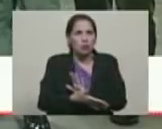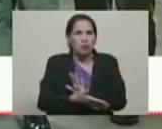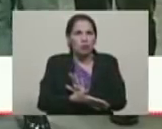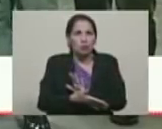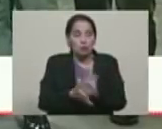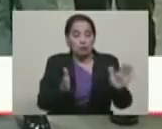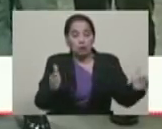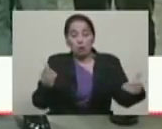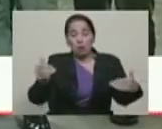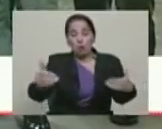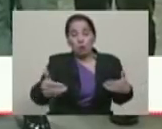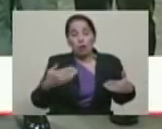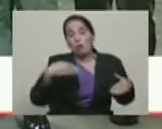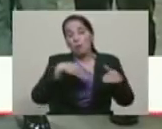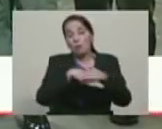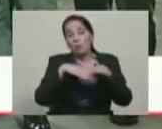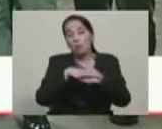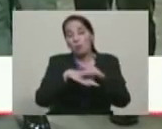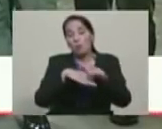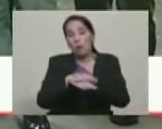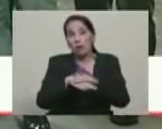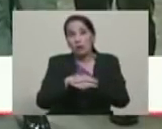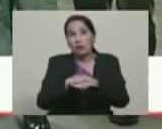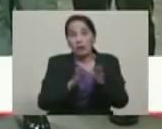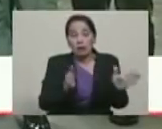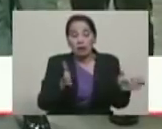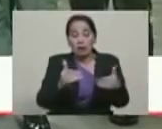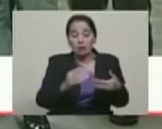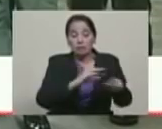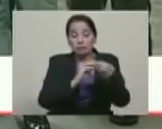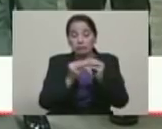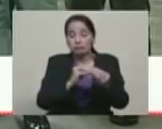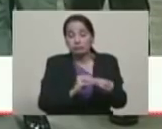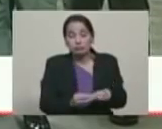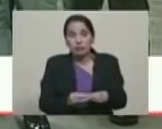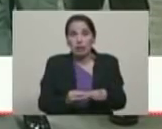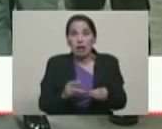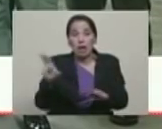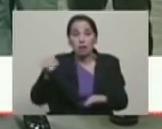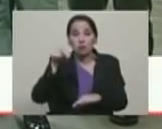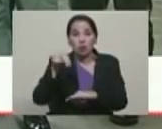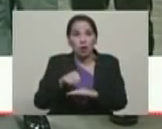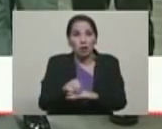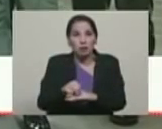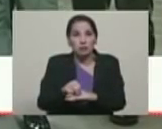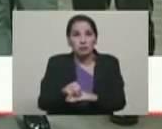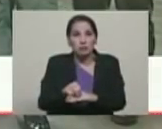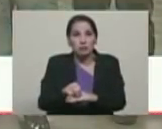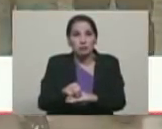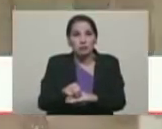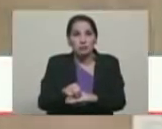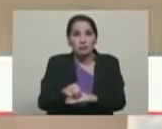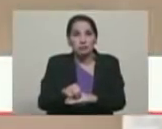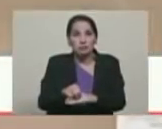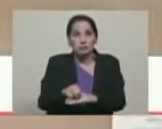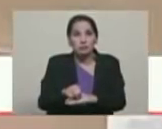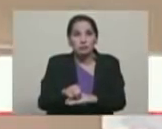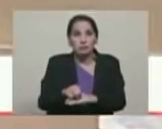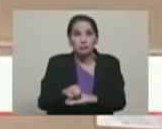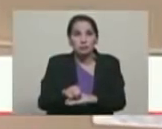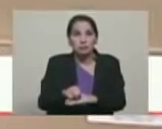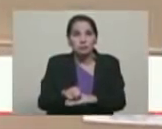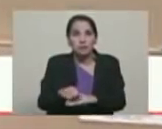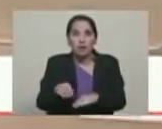almacenes paquetado a nivel nacional, ¿verdad? Quiere decir, y el Ministerio